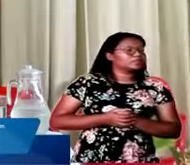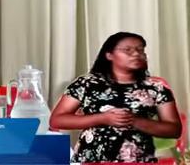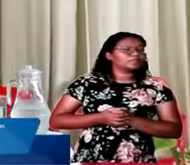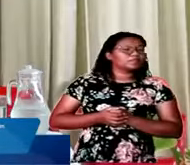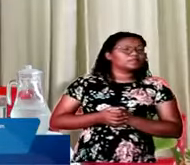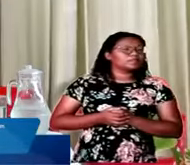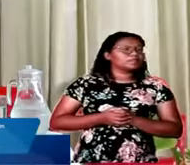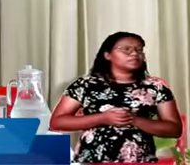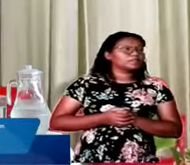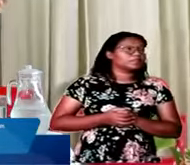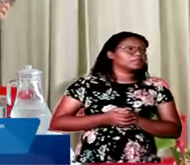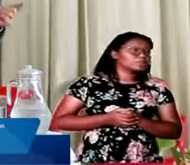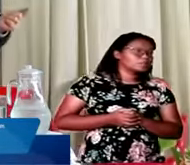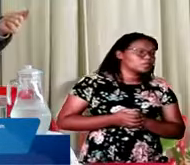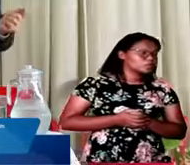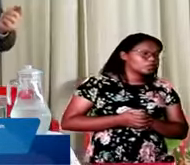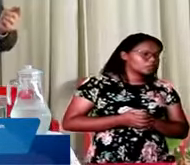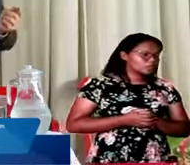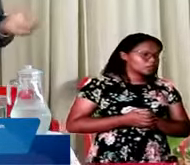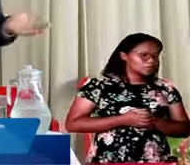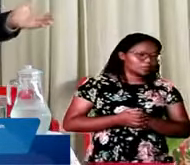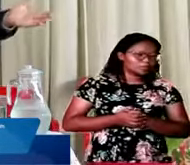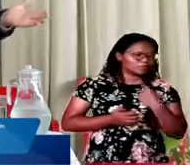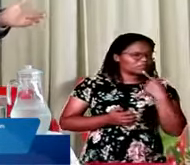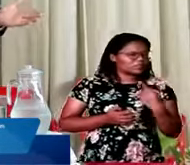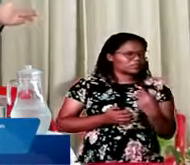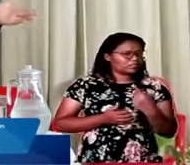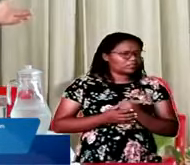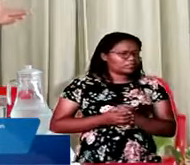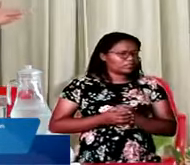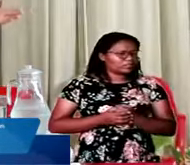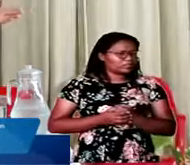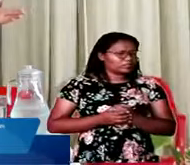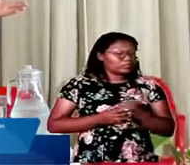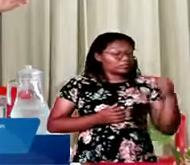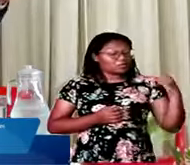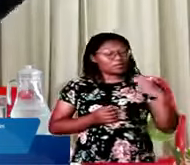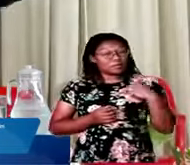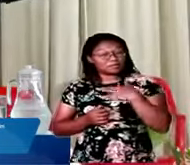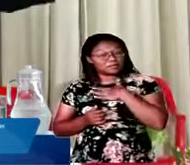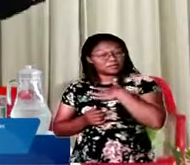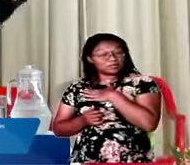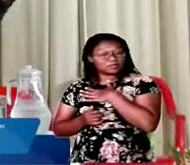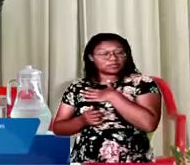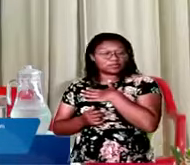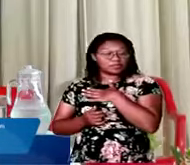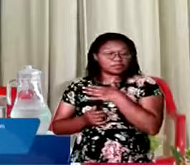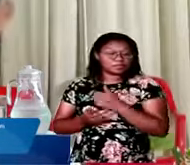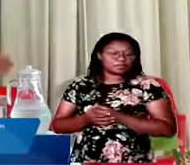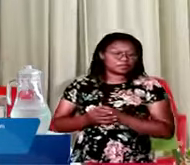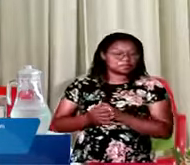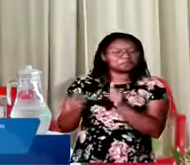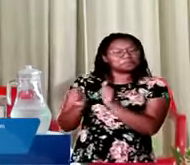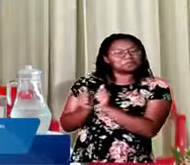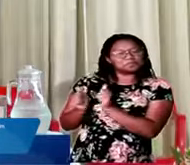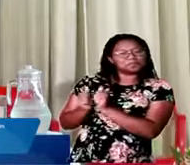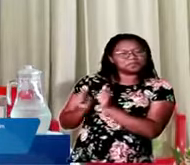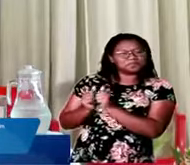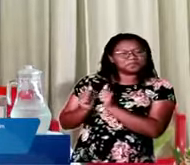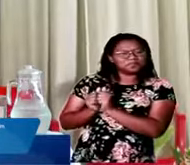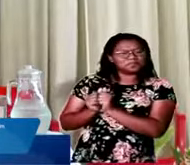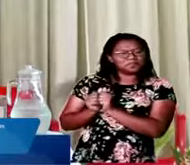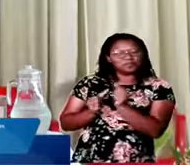El intérprete de la ley dijo: el que usó misericordia con el compañero, con